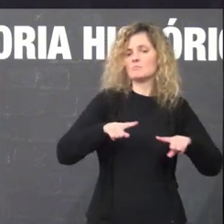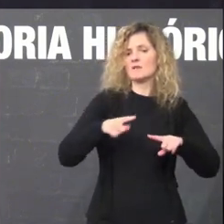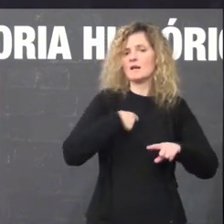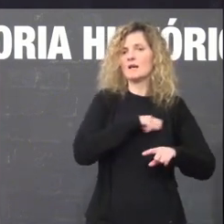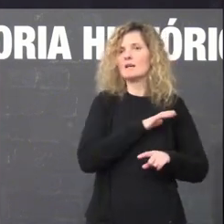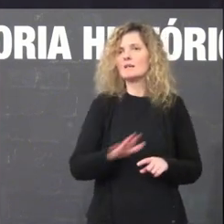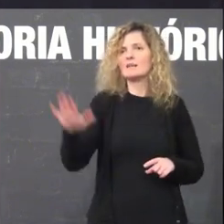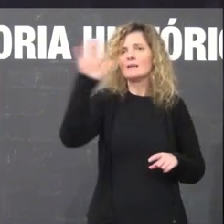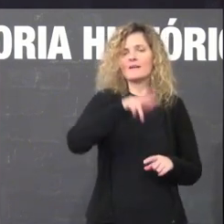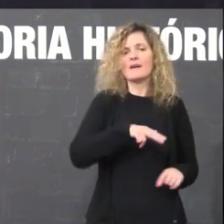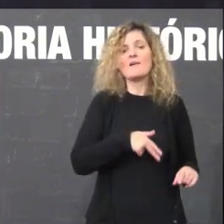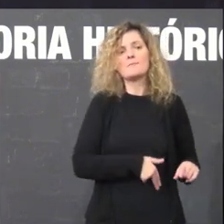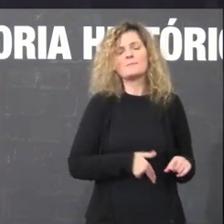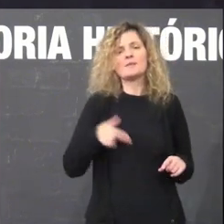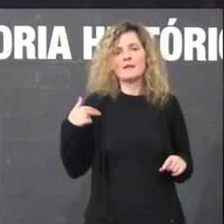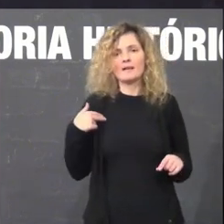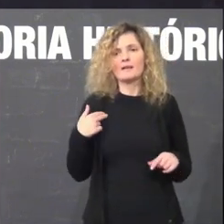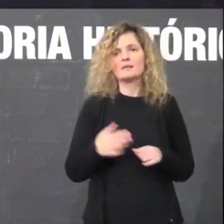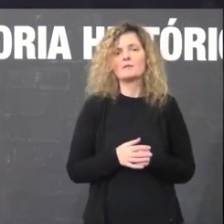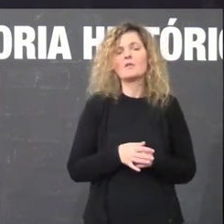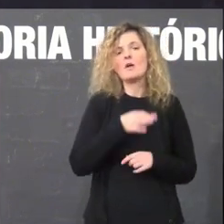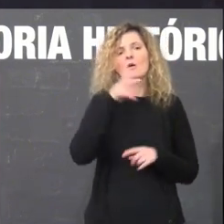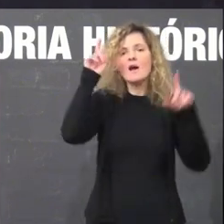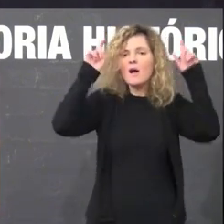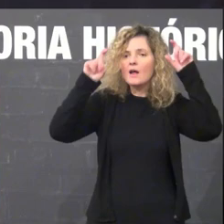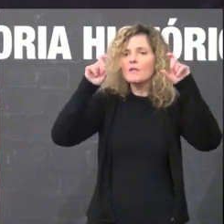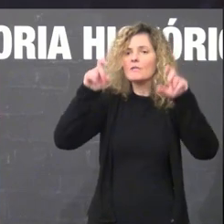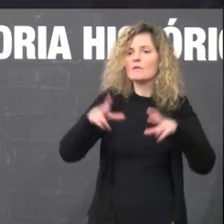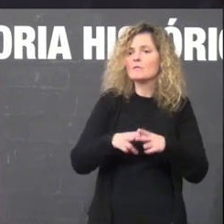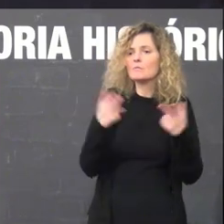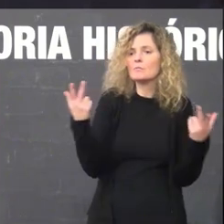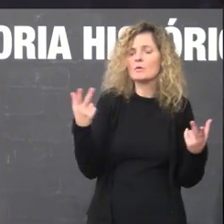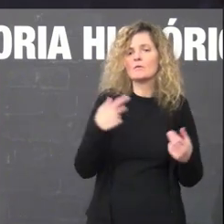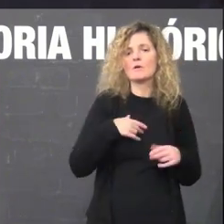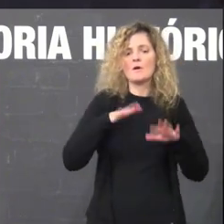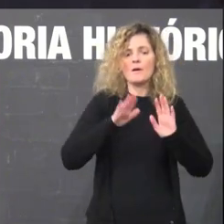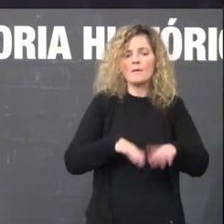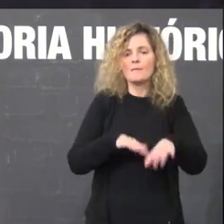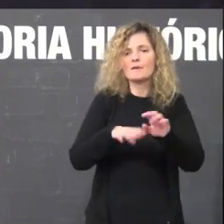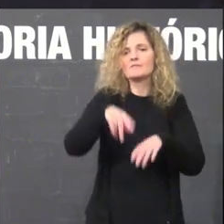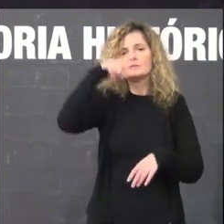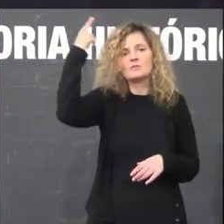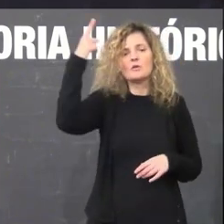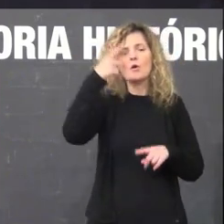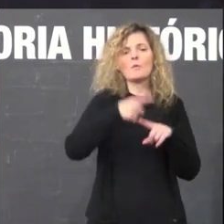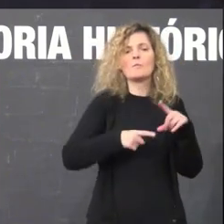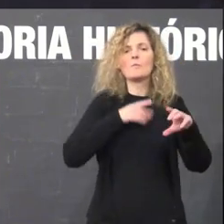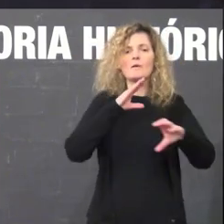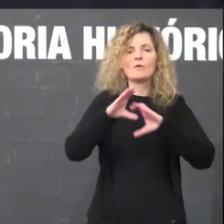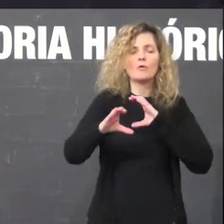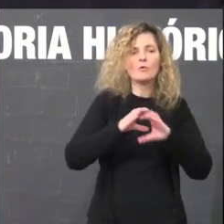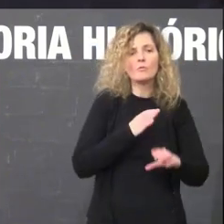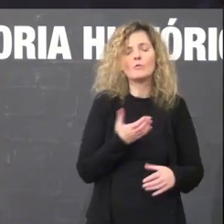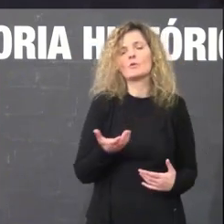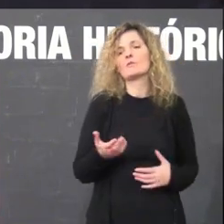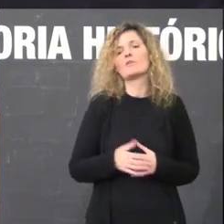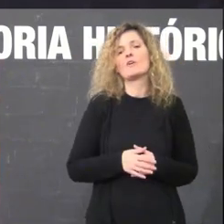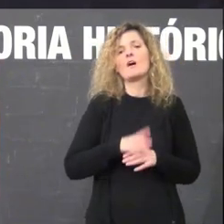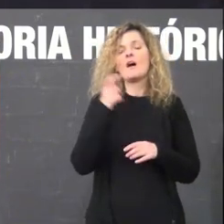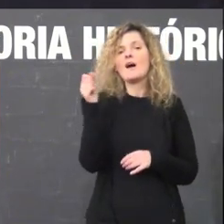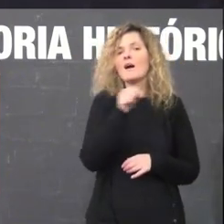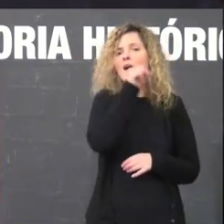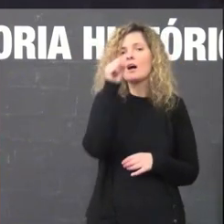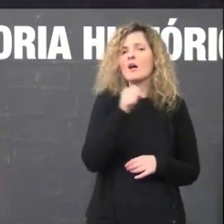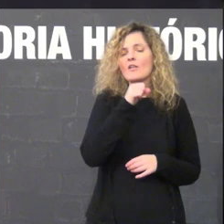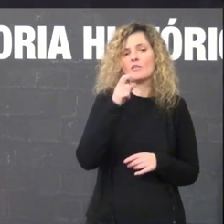a nivel general en la educación pública en las manifestaciones culturales en los medios de comunicación en las canciones